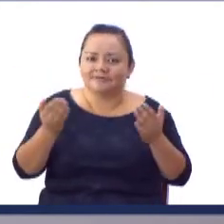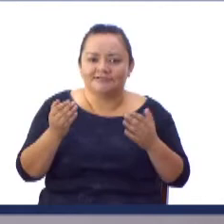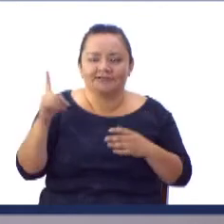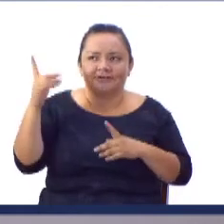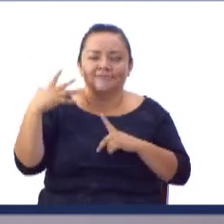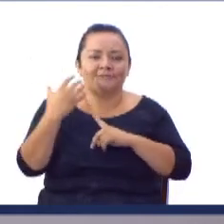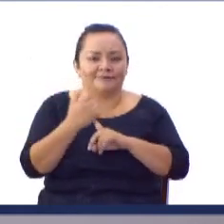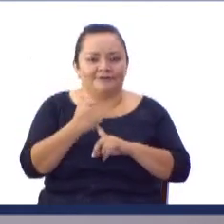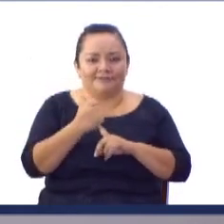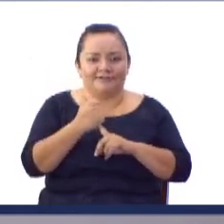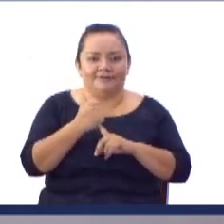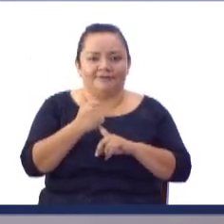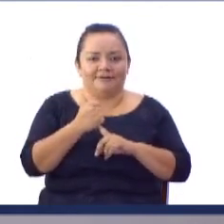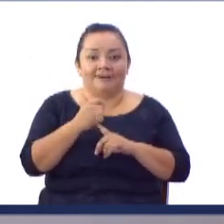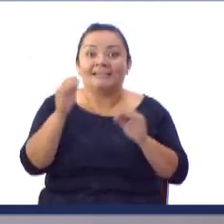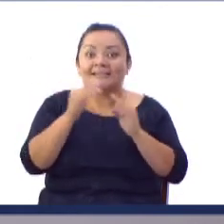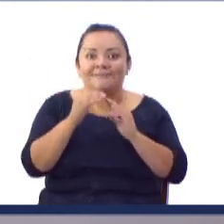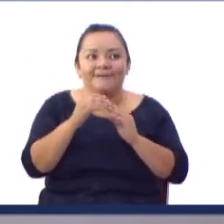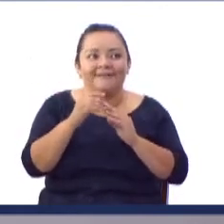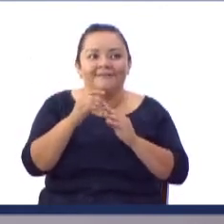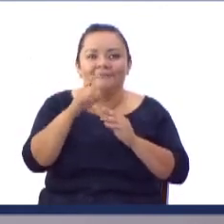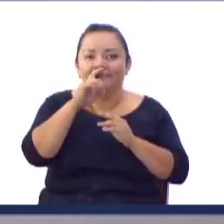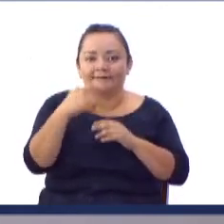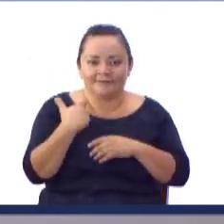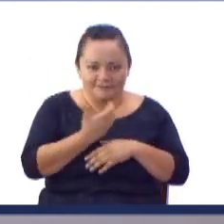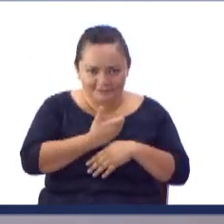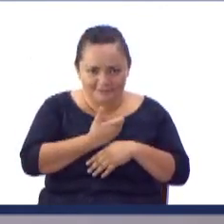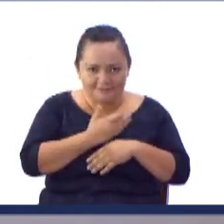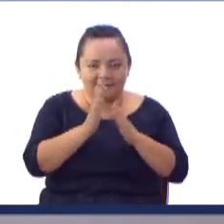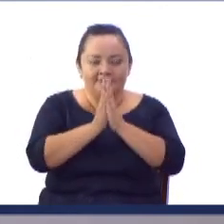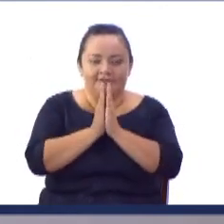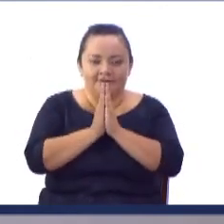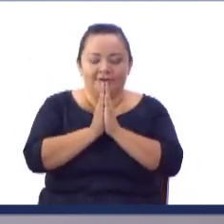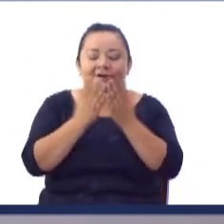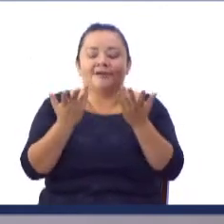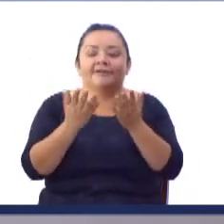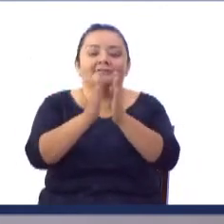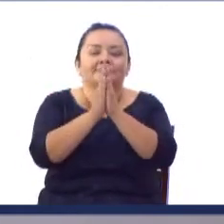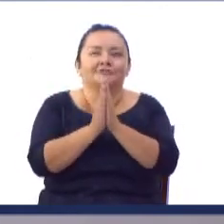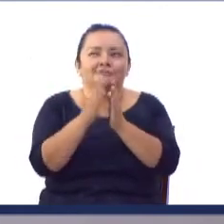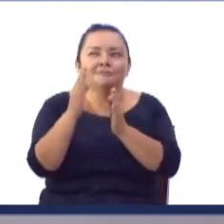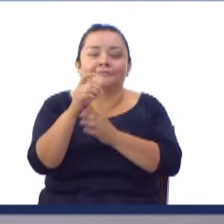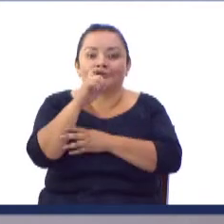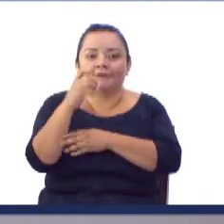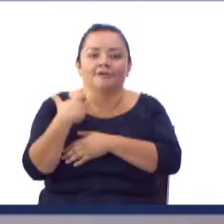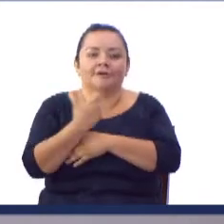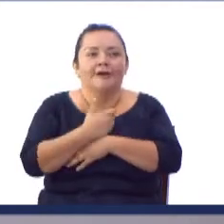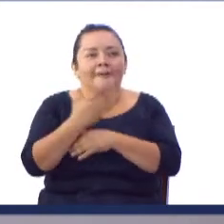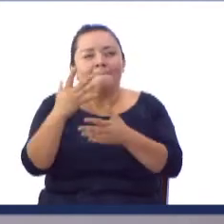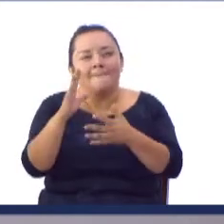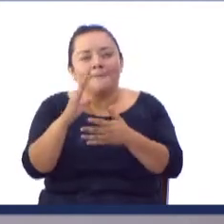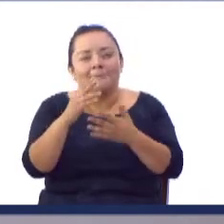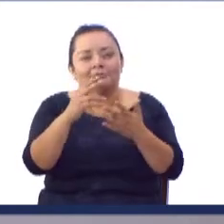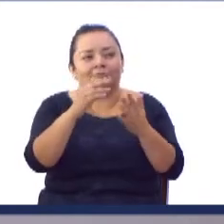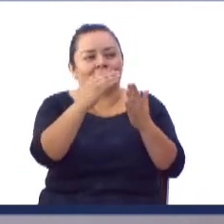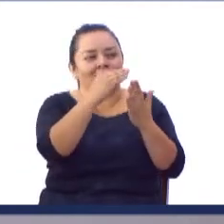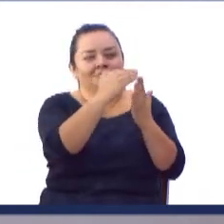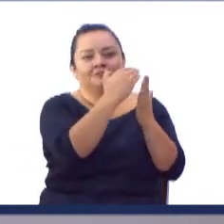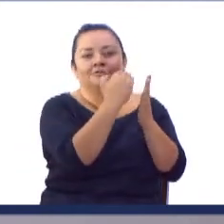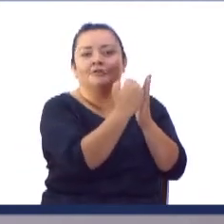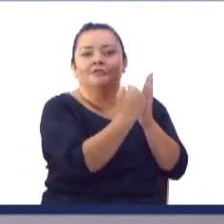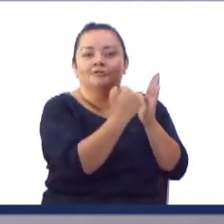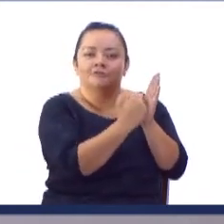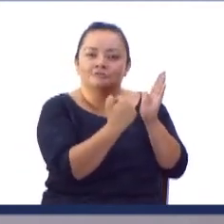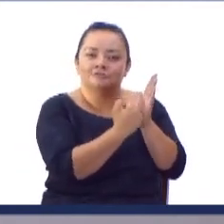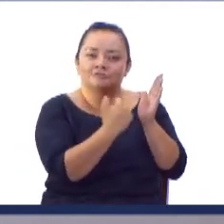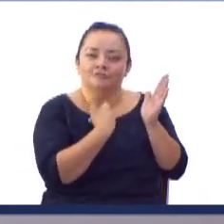hizo con un propósito aún el padre nuestro porque el padre nuestro solo en dónde o como un esquema verdad para